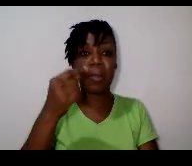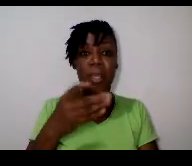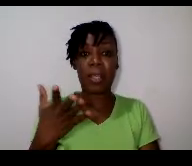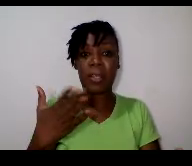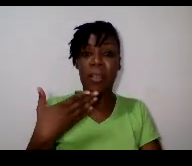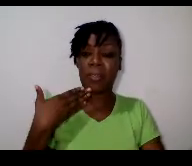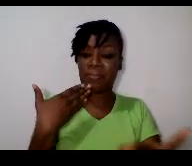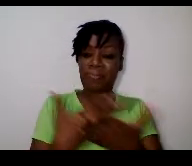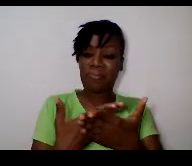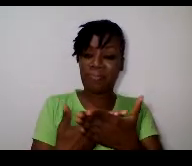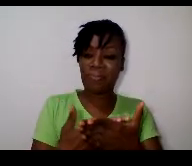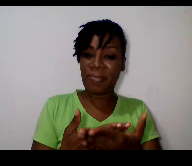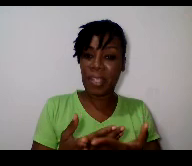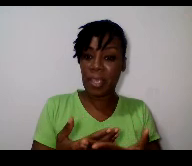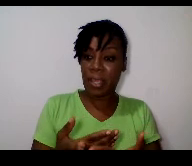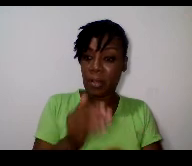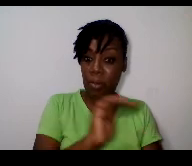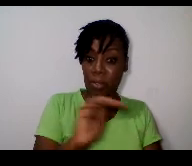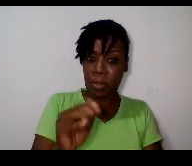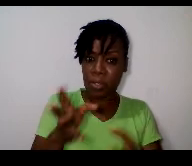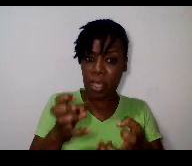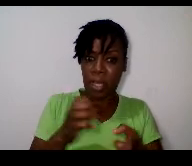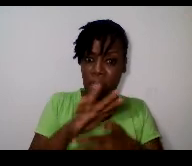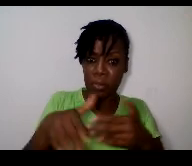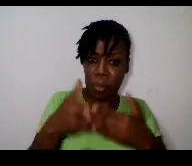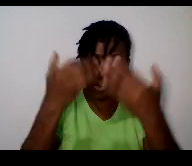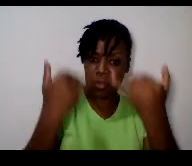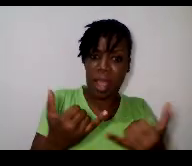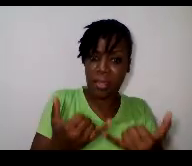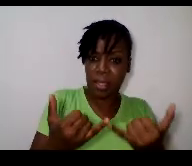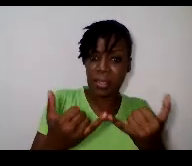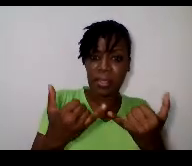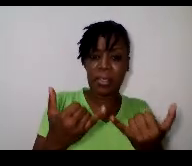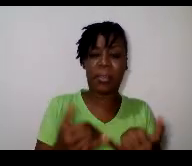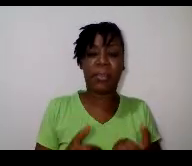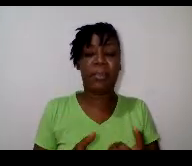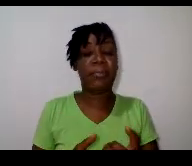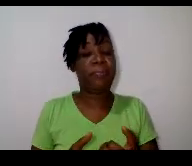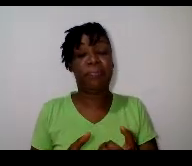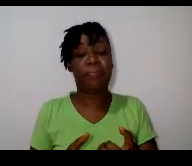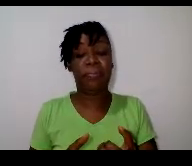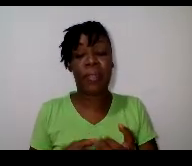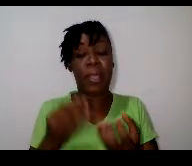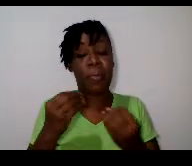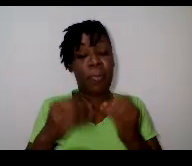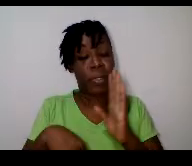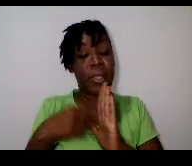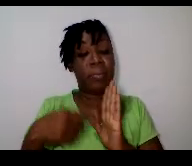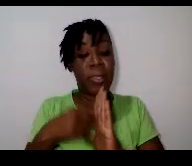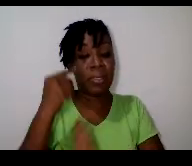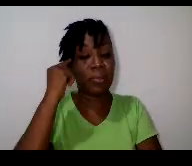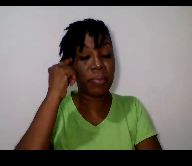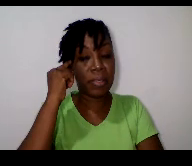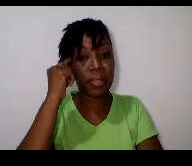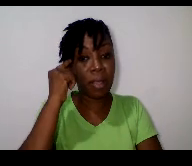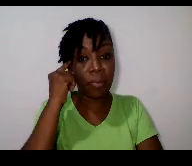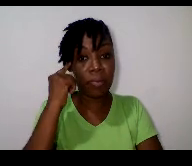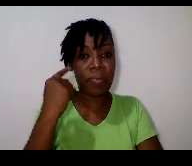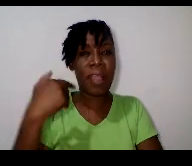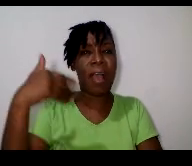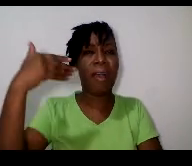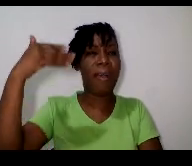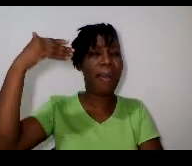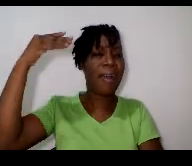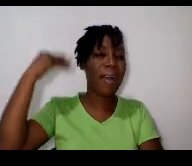Los niños quieren todo ya, están acostumbrados a todo ahora, si muchas veces lo pensamos, en nuestros tiempos cuando existían